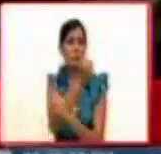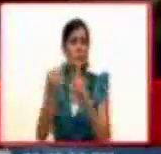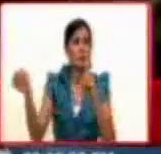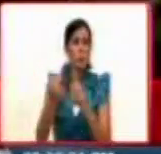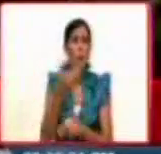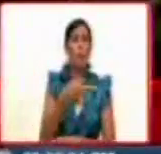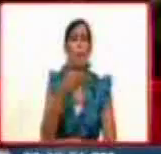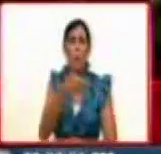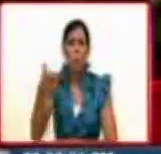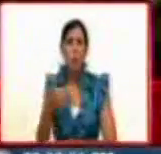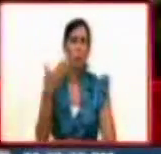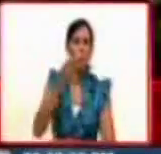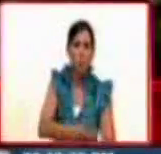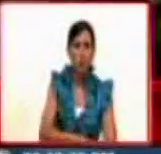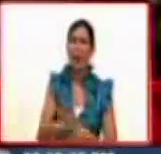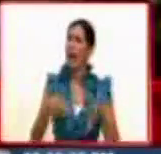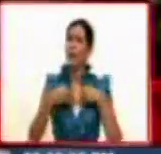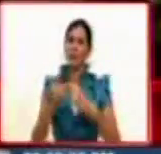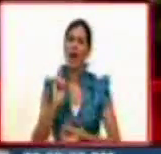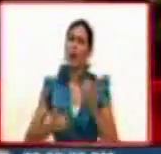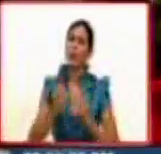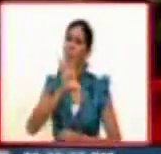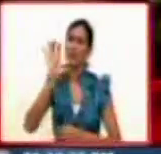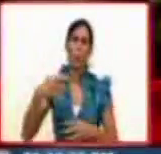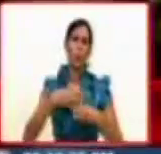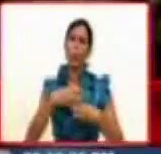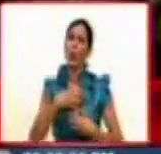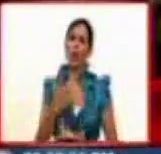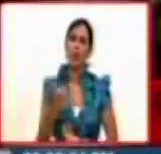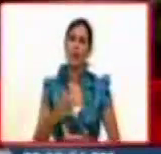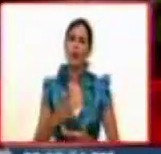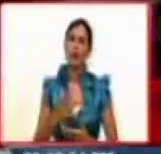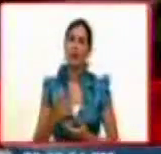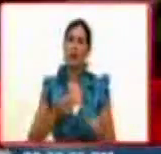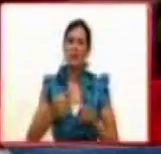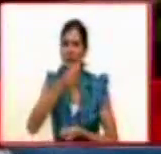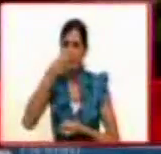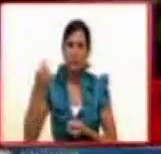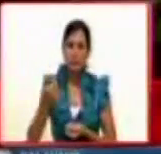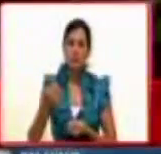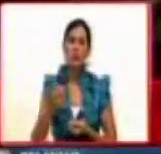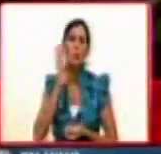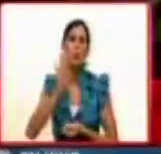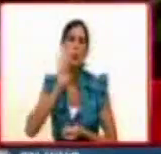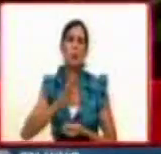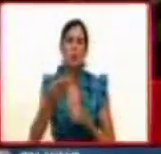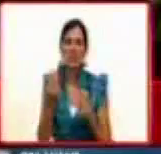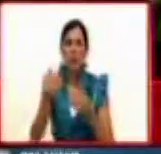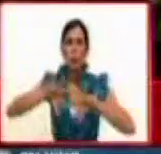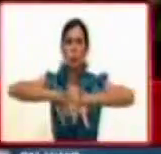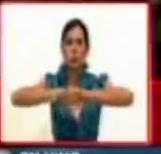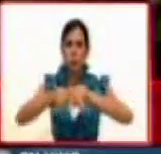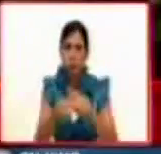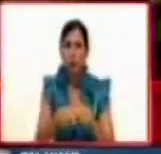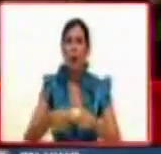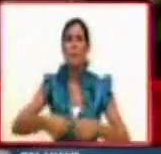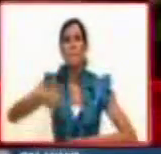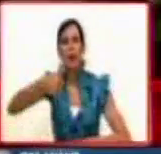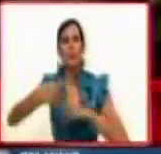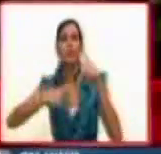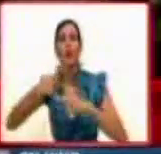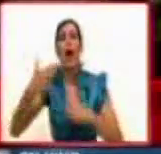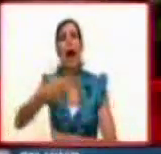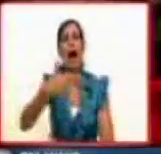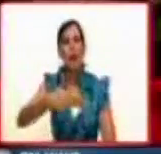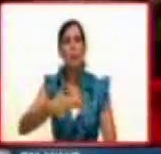son inaceptables en algunos de nuestros países. El narcotráfico, el lavado de dinero, la proliferación de armas, la trata de